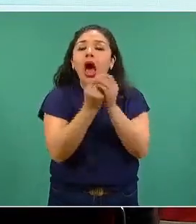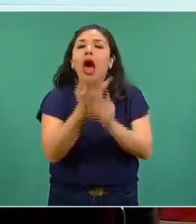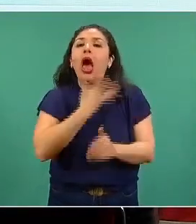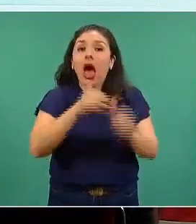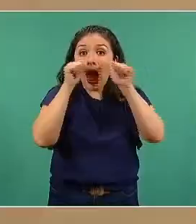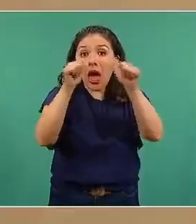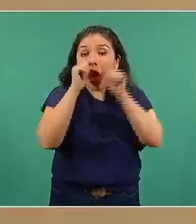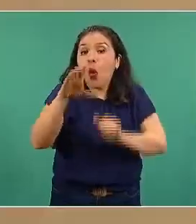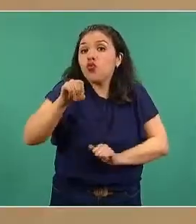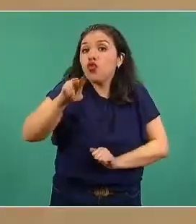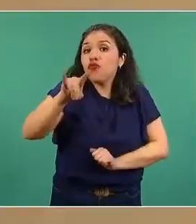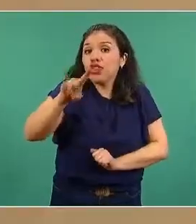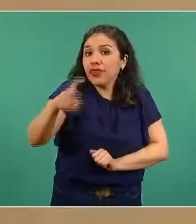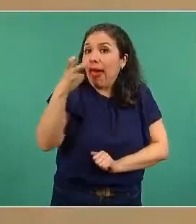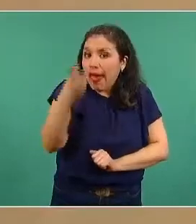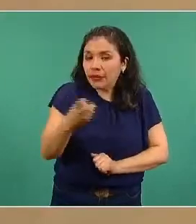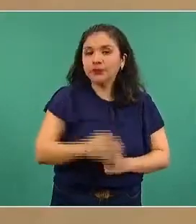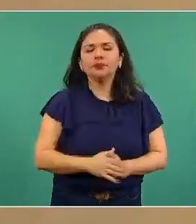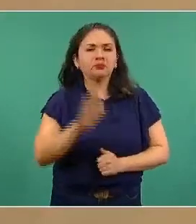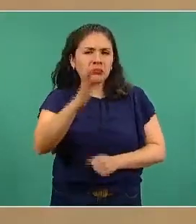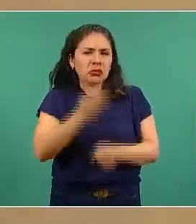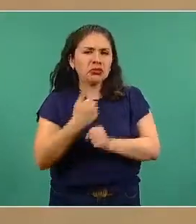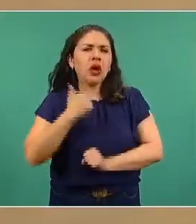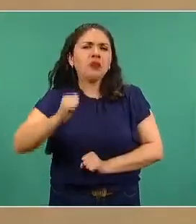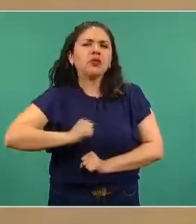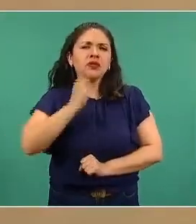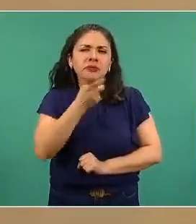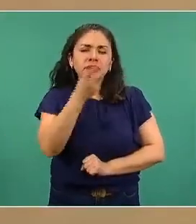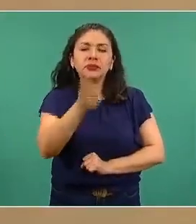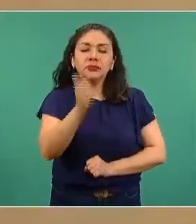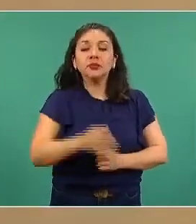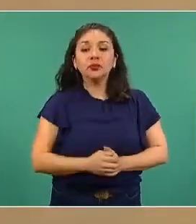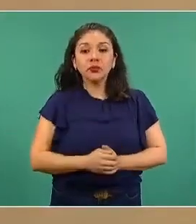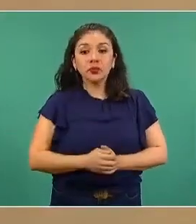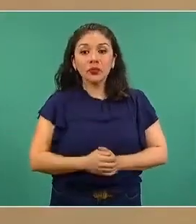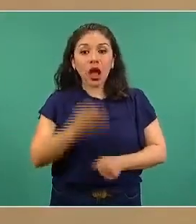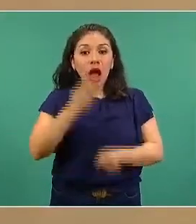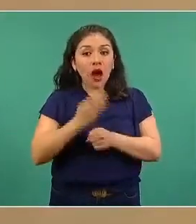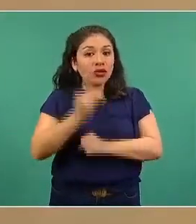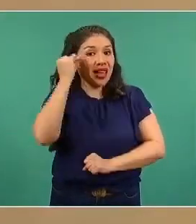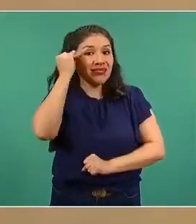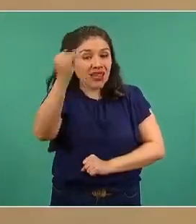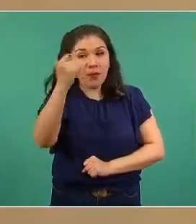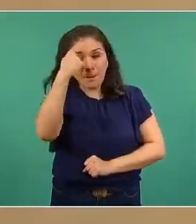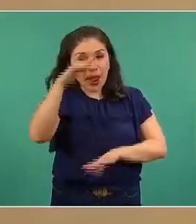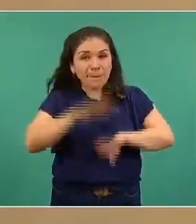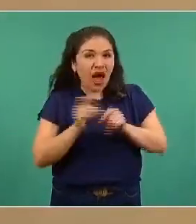atención COVID. Aquí aprovecho para comentar, en este periodo de